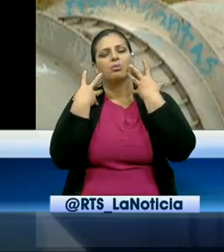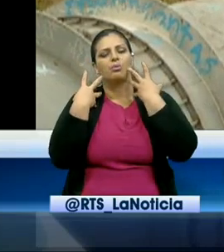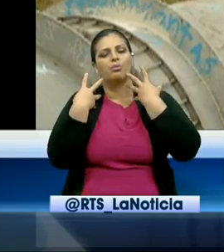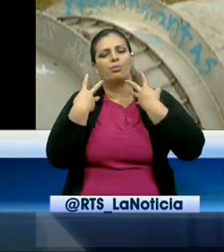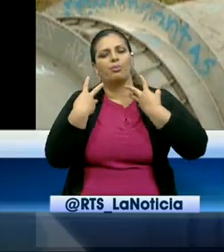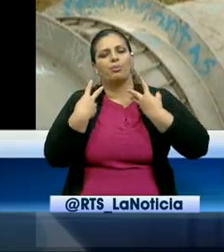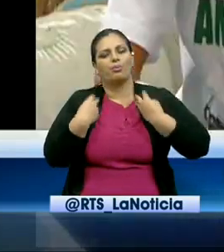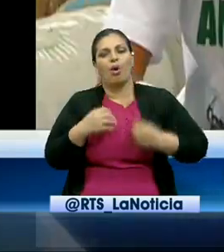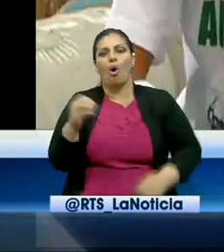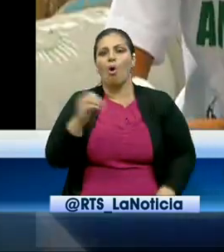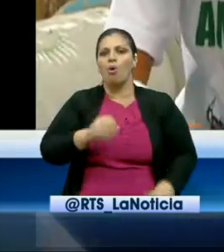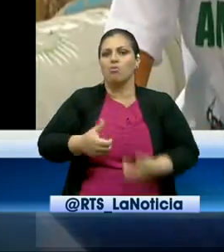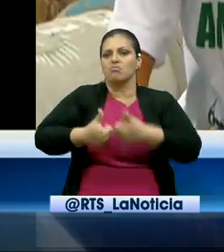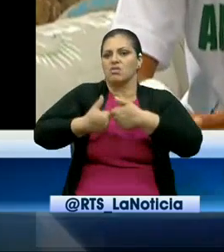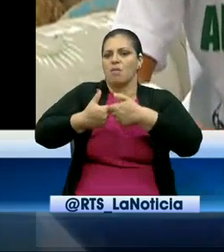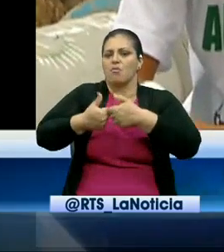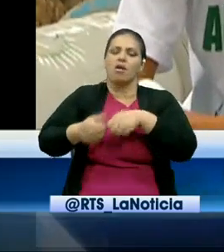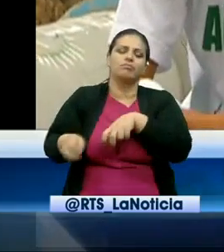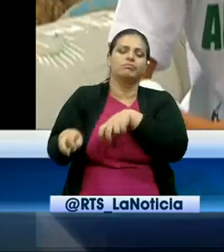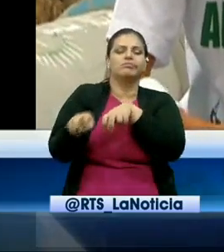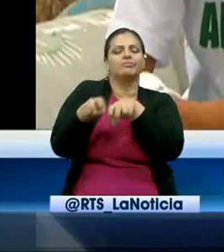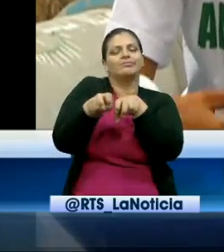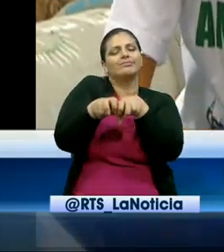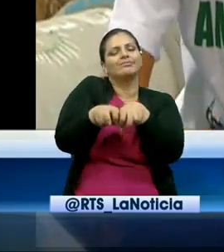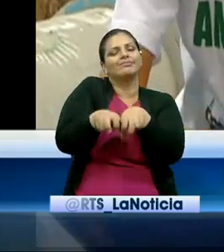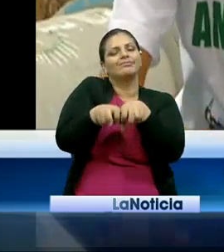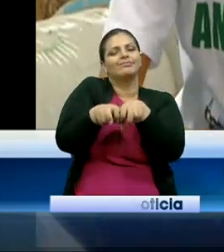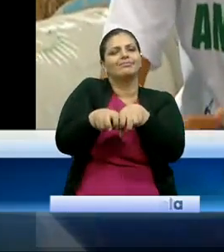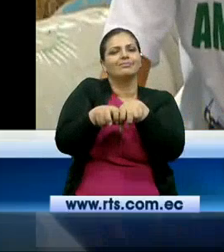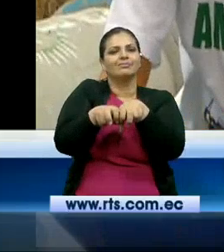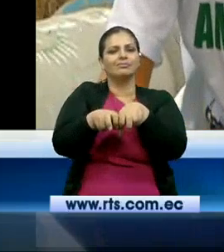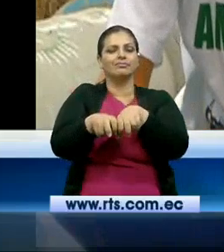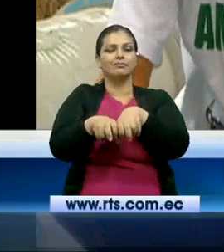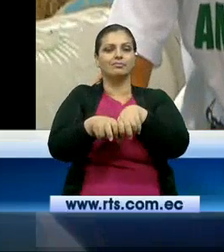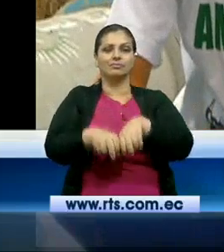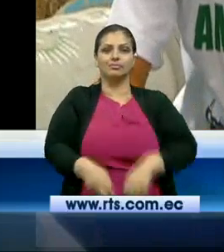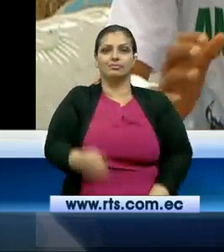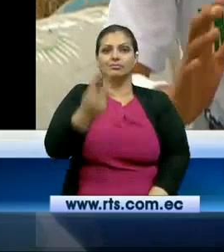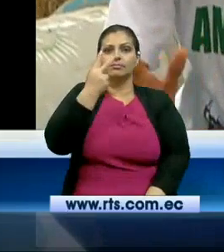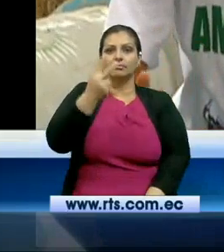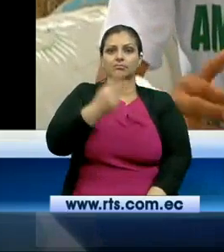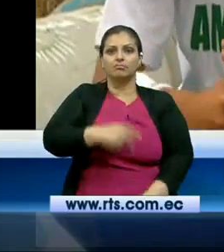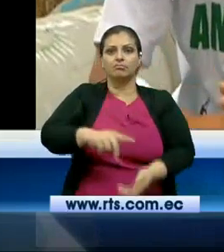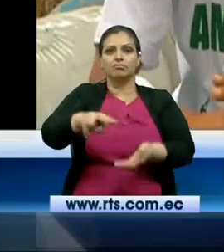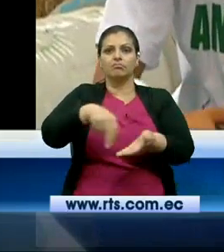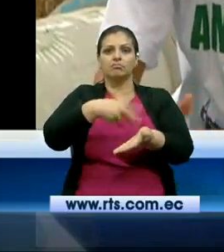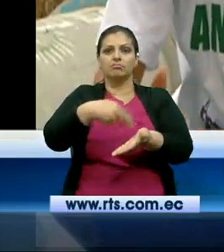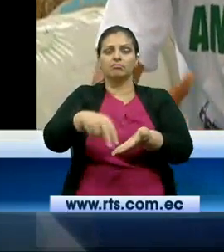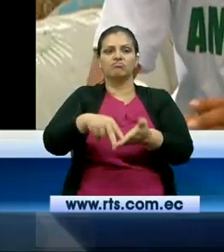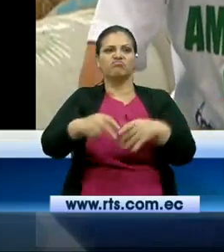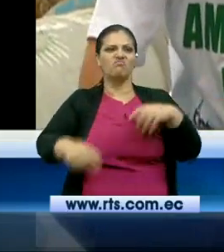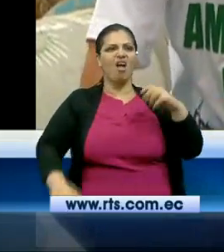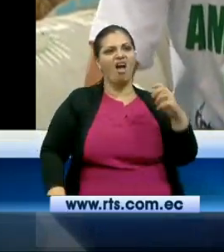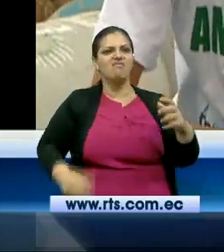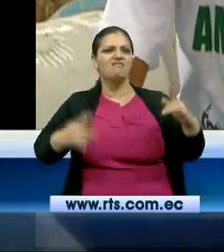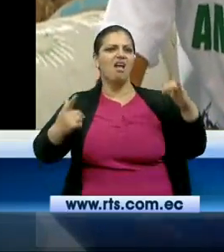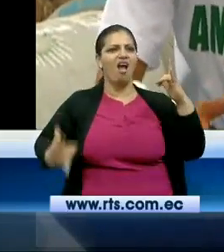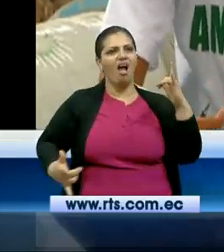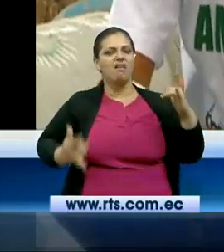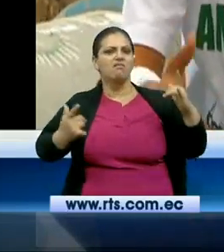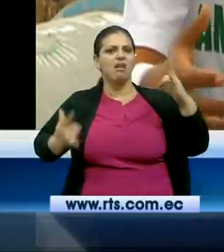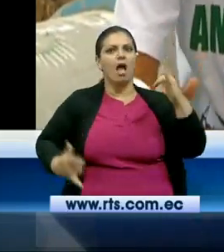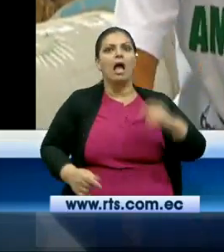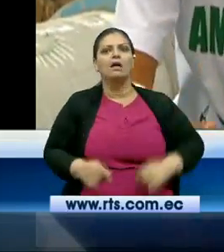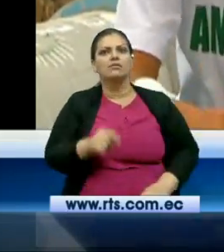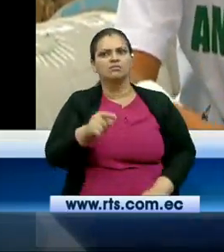cualquier inspiración. Empecé yo haciendo el típico rap de calle, así. Pero después ya